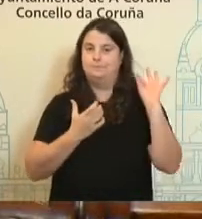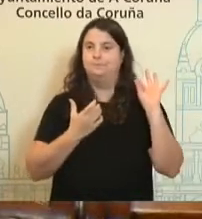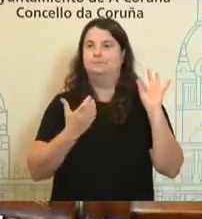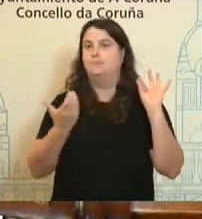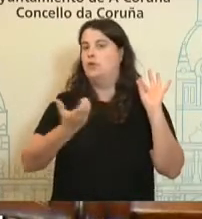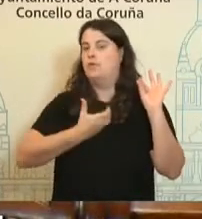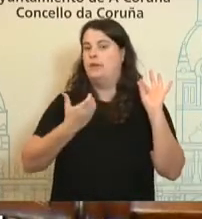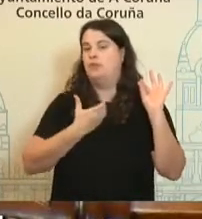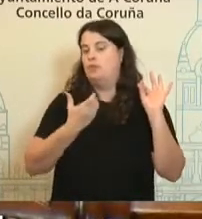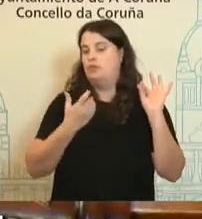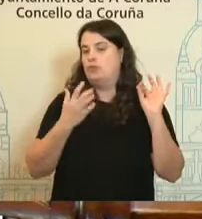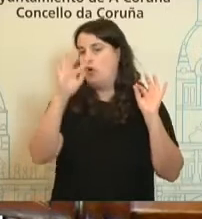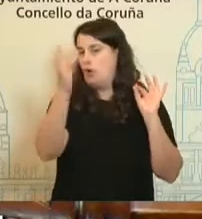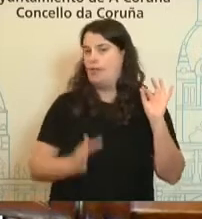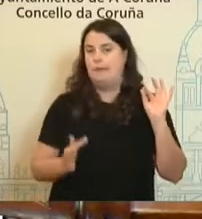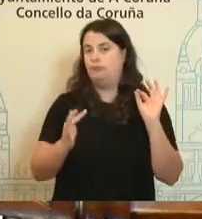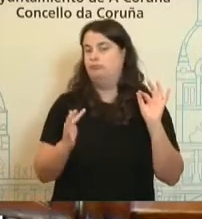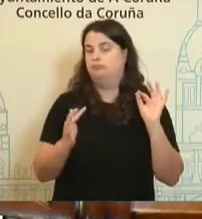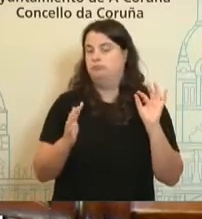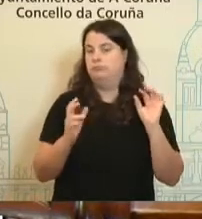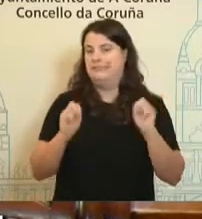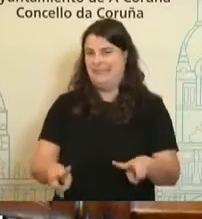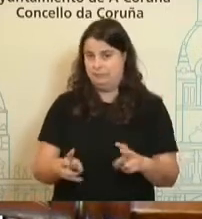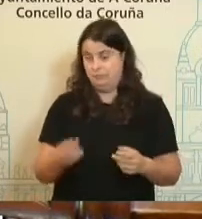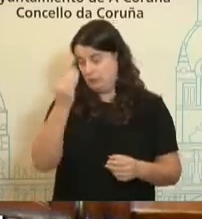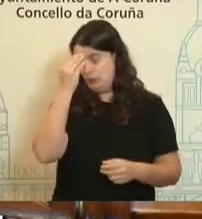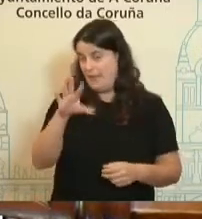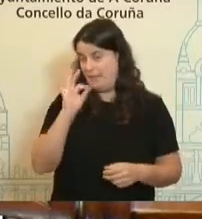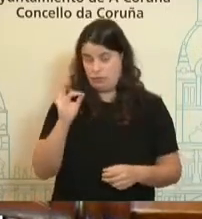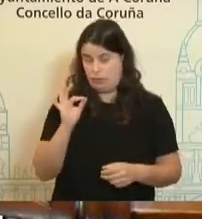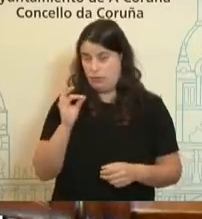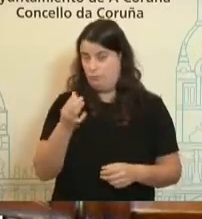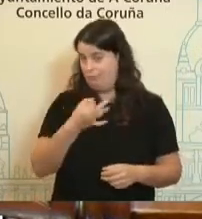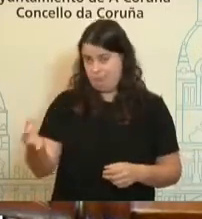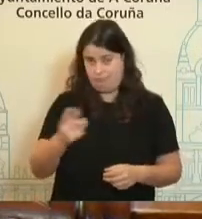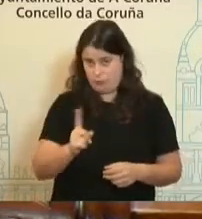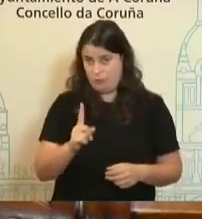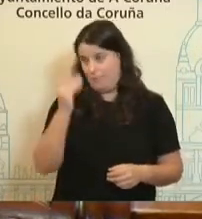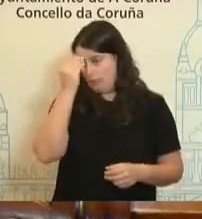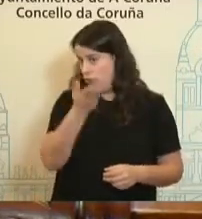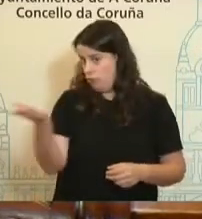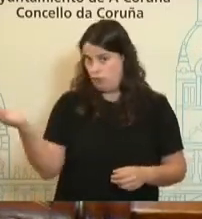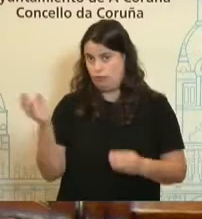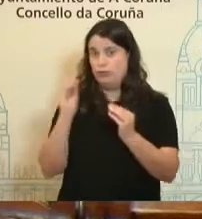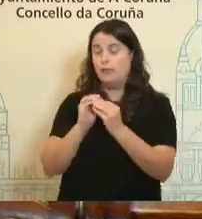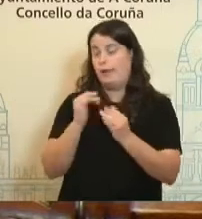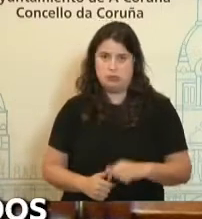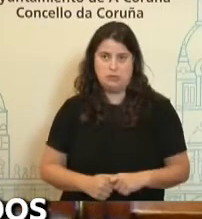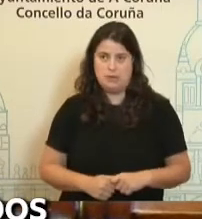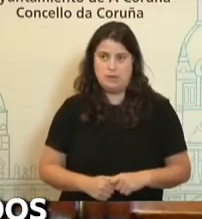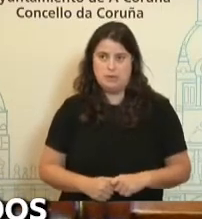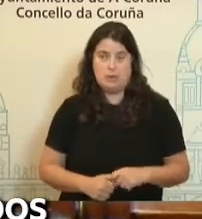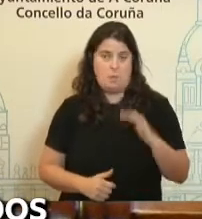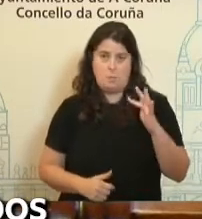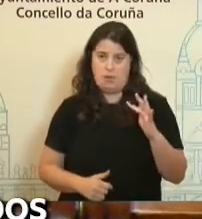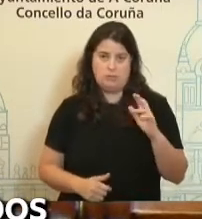Concello de Orzamentos. Creo que non foi unha boa decisión. Creo que xa non discute ninguén que non foi unha boa decisión e ten consecuencias. Os